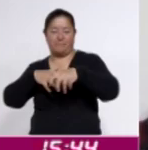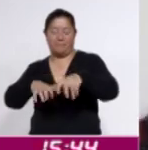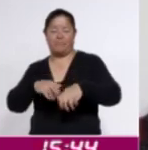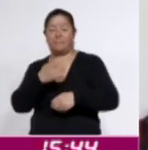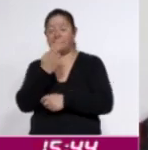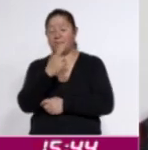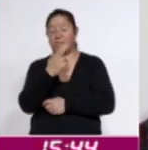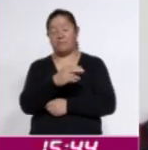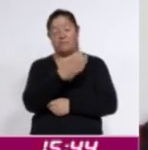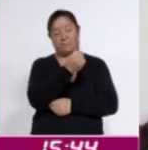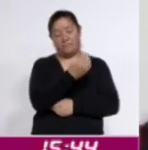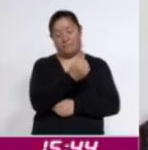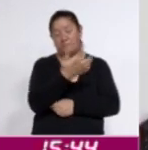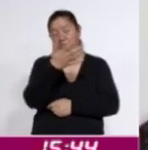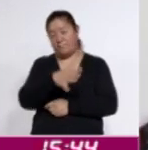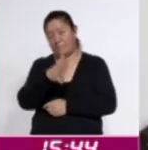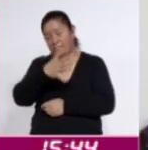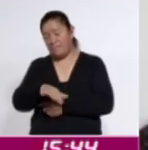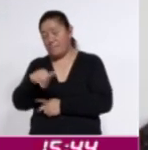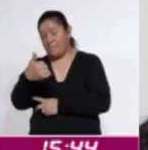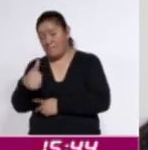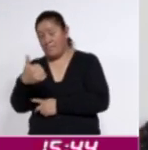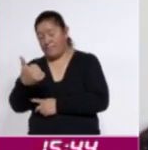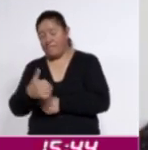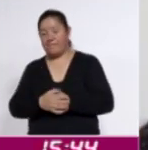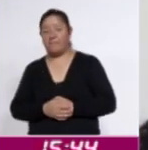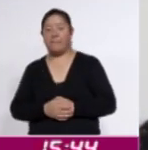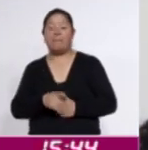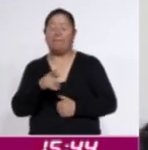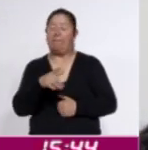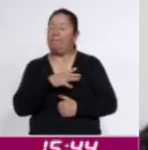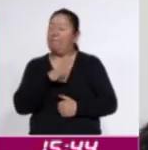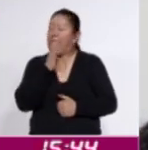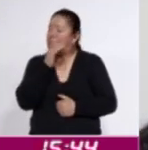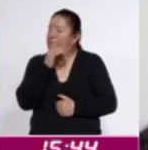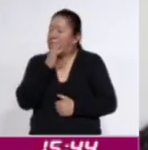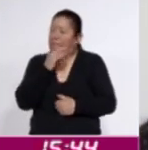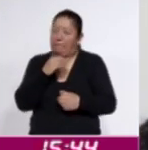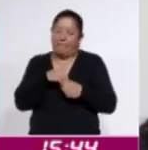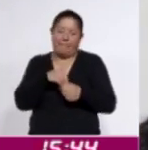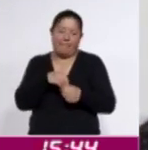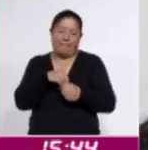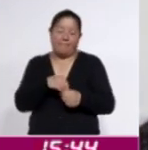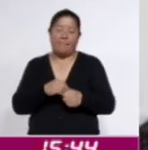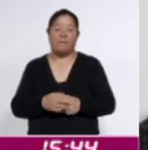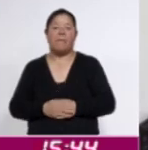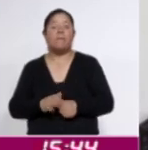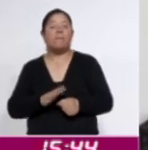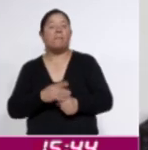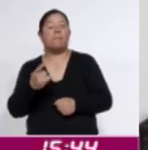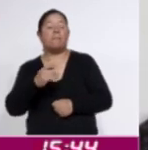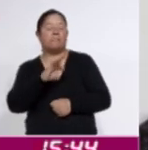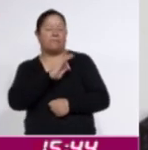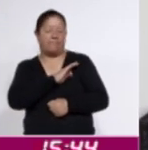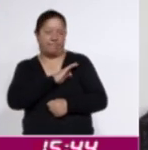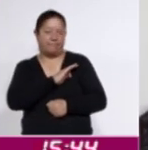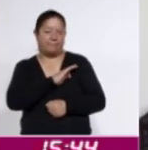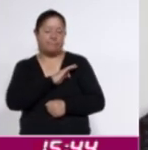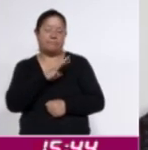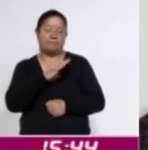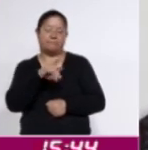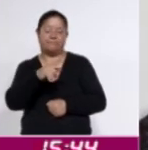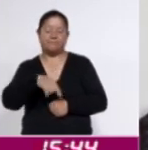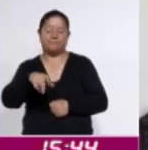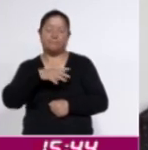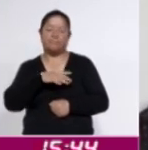10, 11, y pues son realmente intransitables nuestras carreteras, pero es este fervor guadalupano que cada vez